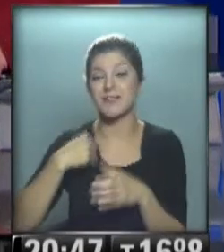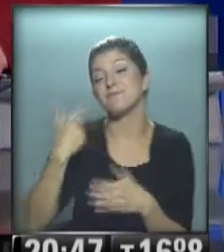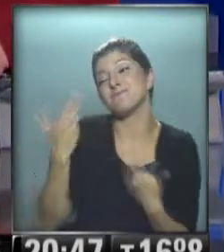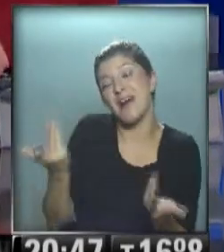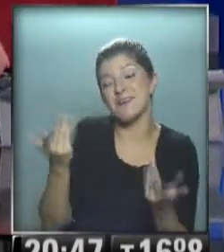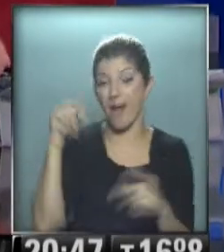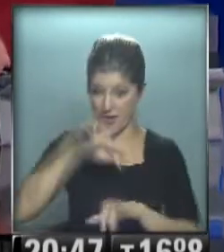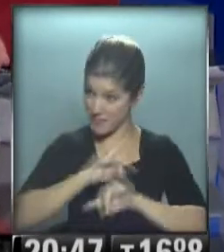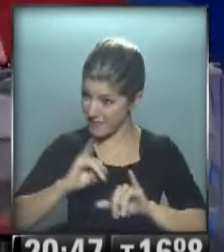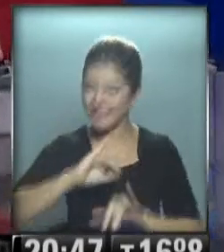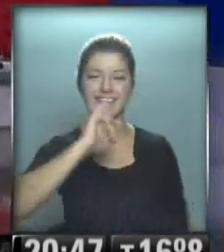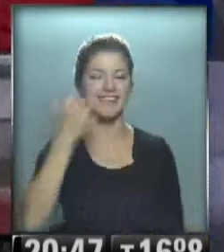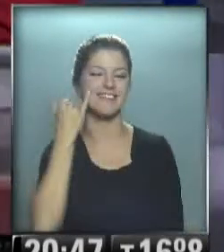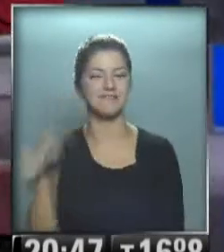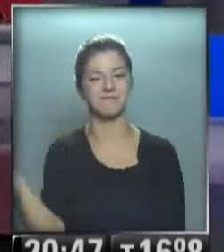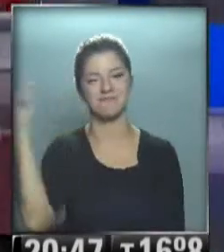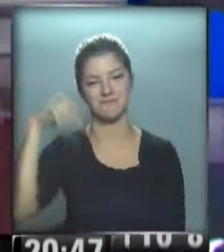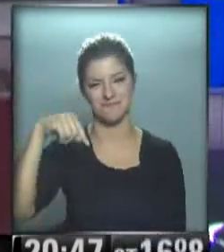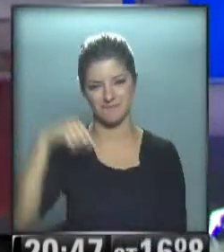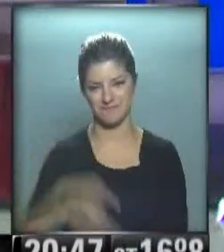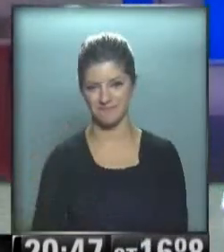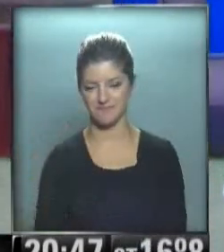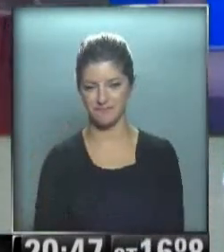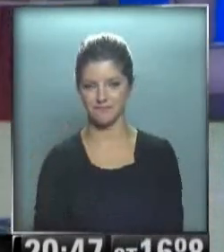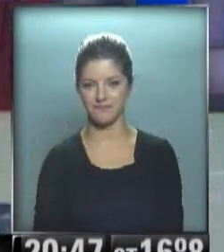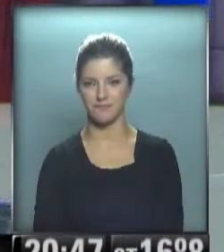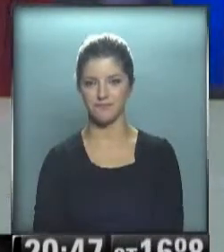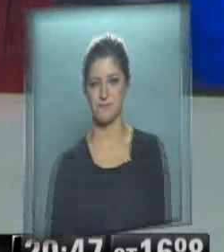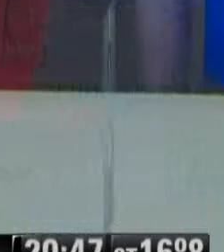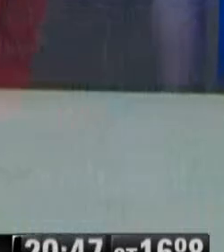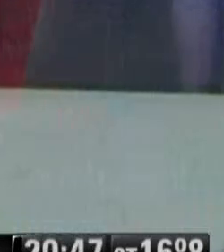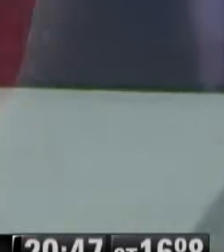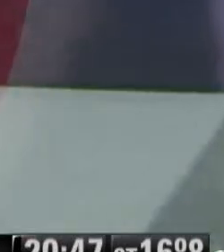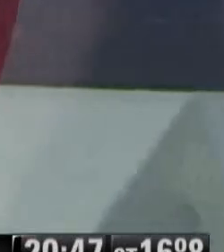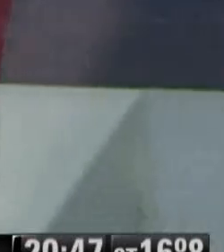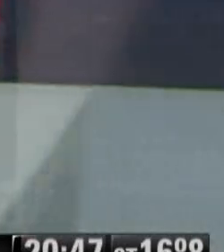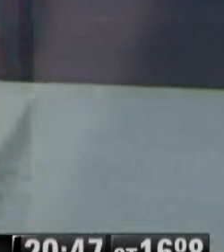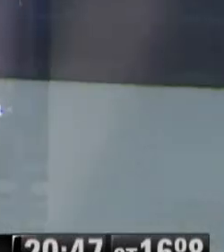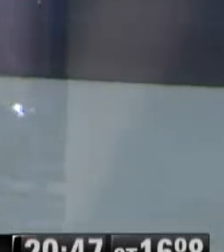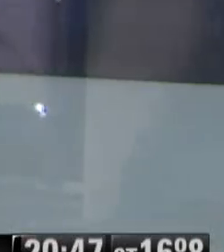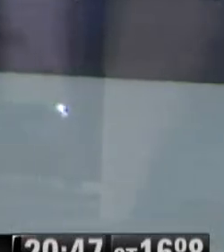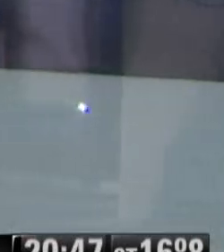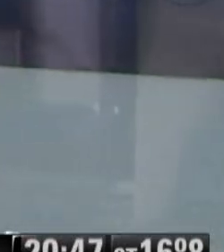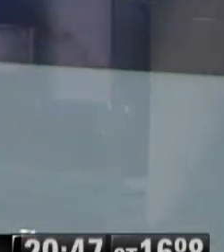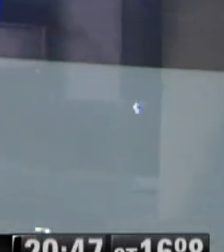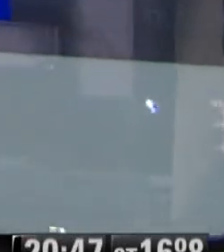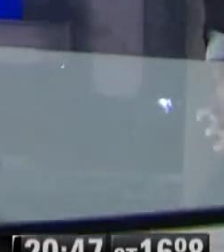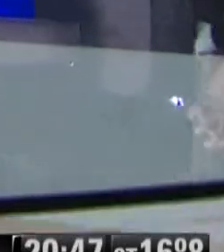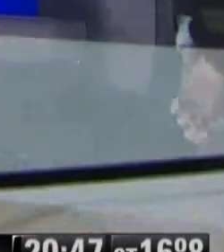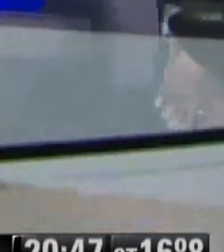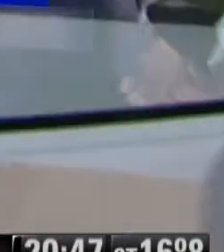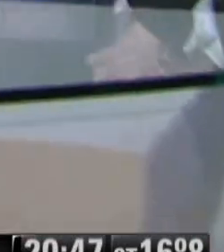Bueno, ¿hacemos la pausa? Volvemos enseguida. Venimos a vacilar, venimos a disfrutar, vamos todos